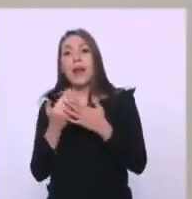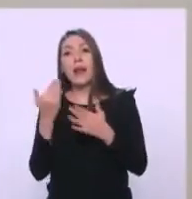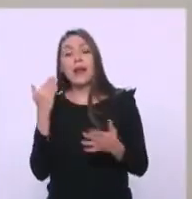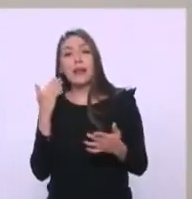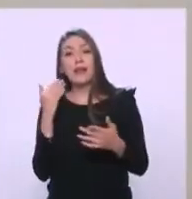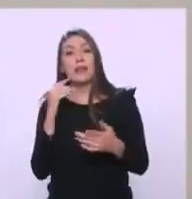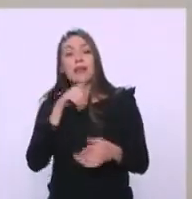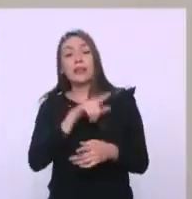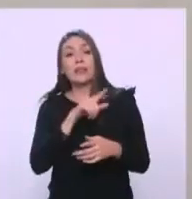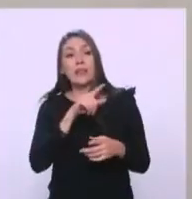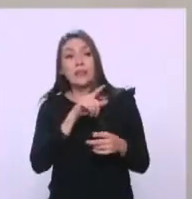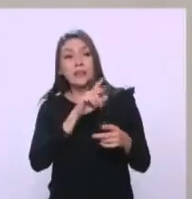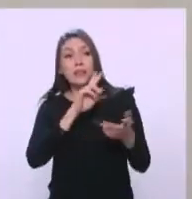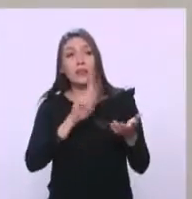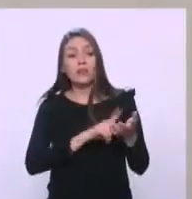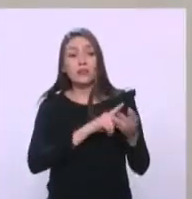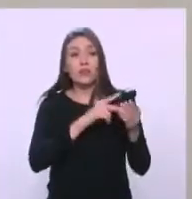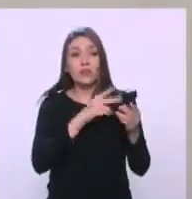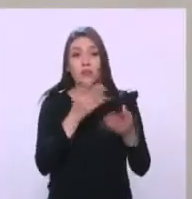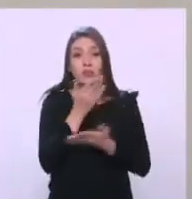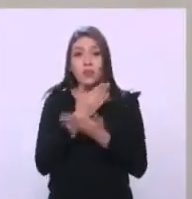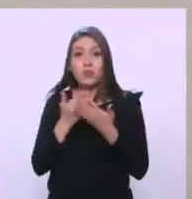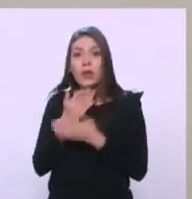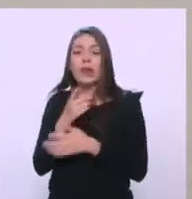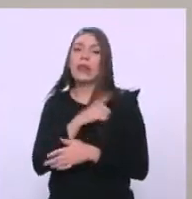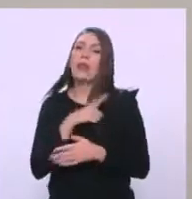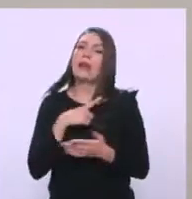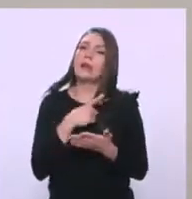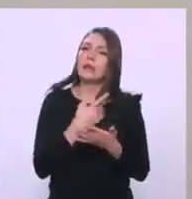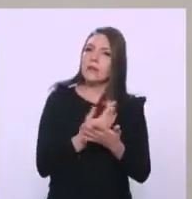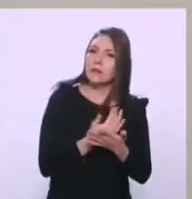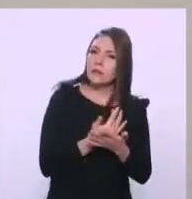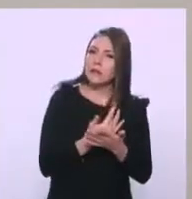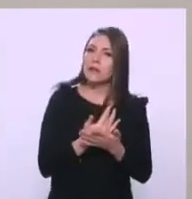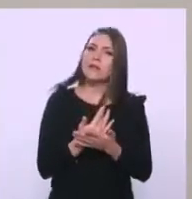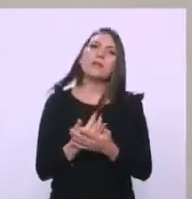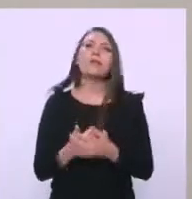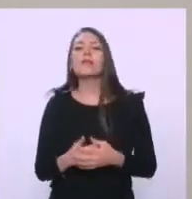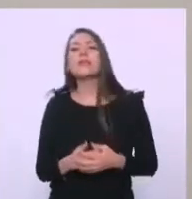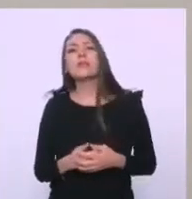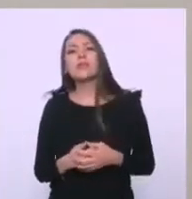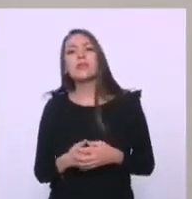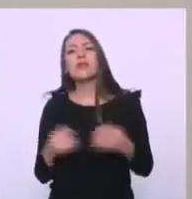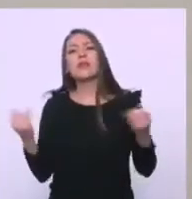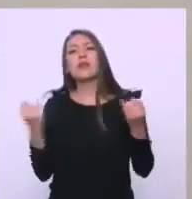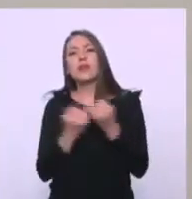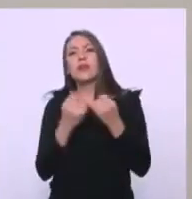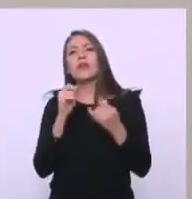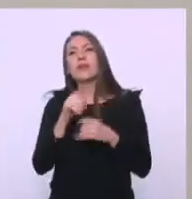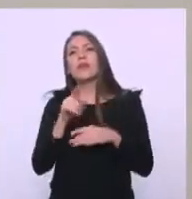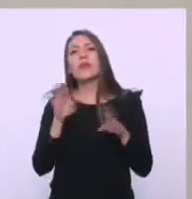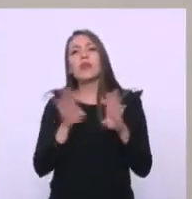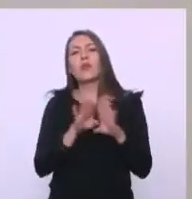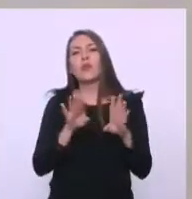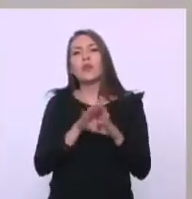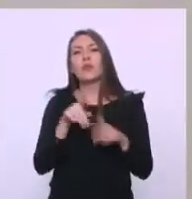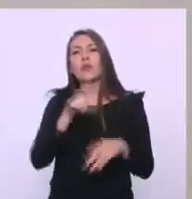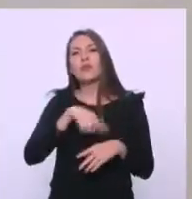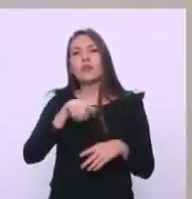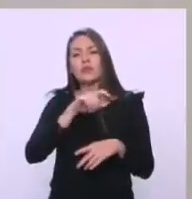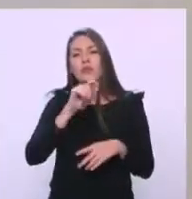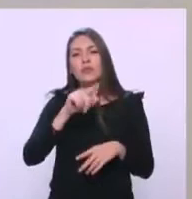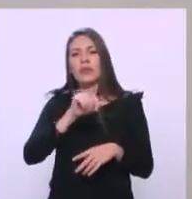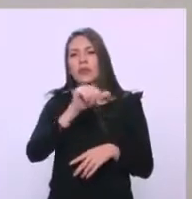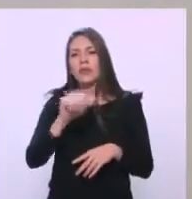retuitear, esperarte tantito, y también, no censura, sino etiquetar los tweets de Trump, porque